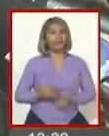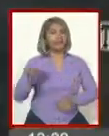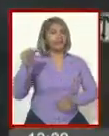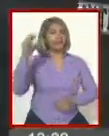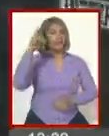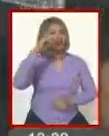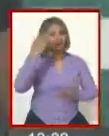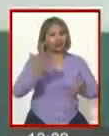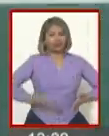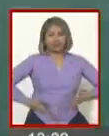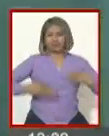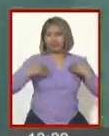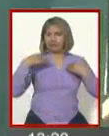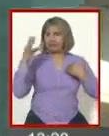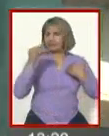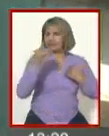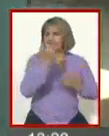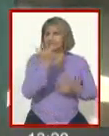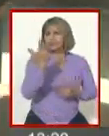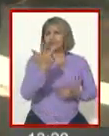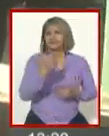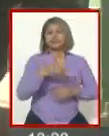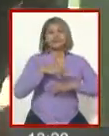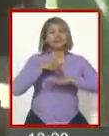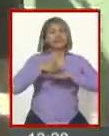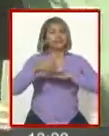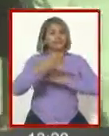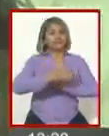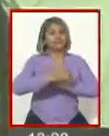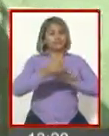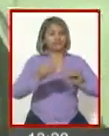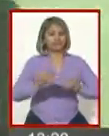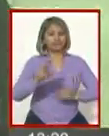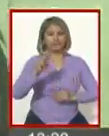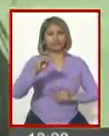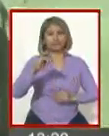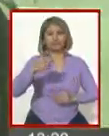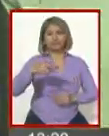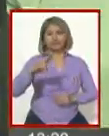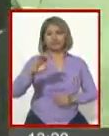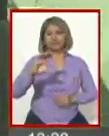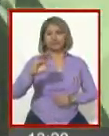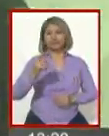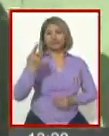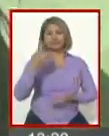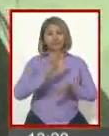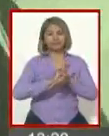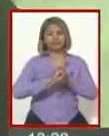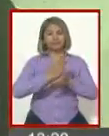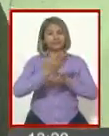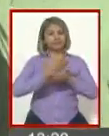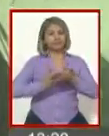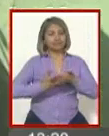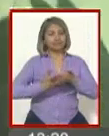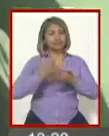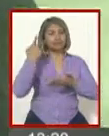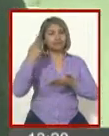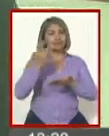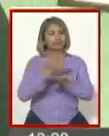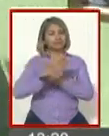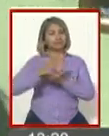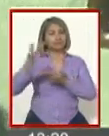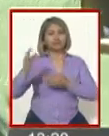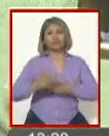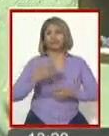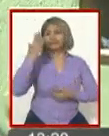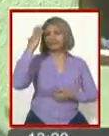en nuestro país. Los 3 ciudadanos extranjeros fueron remitidos hasta las dependencias de migración para que realice los trámites correspondientes para su